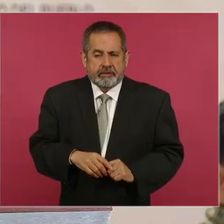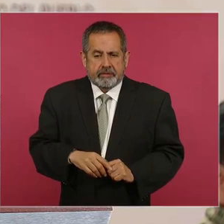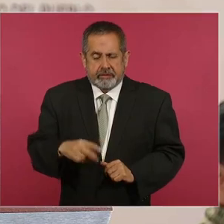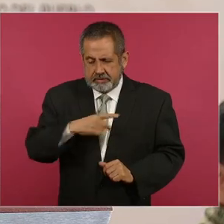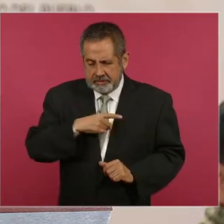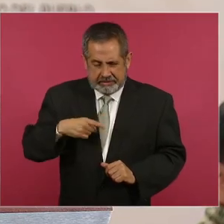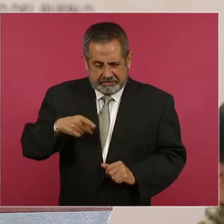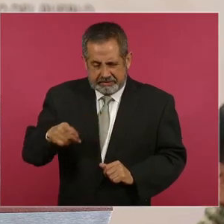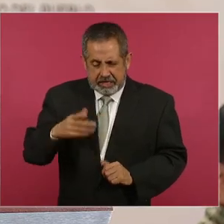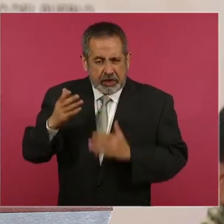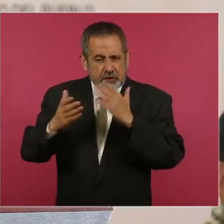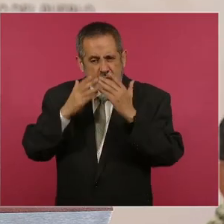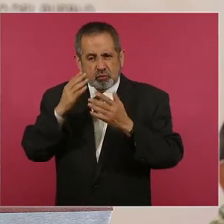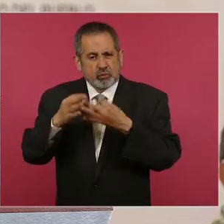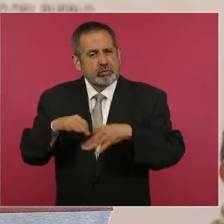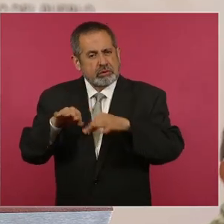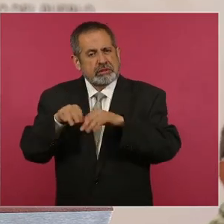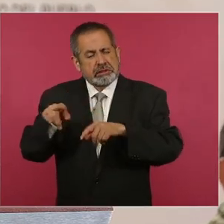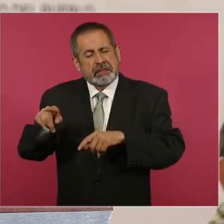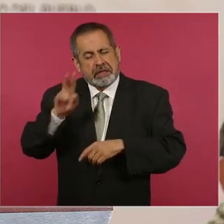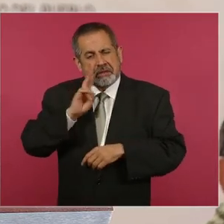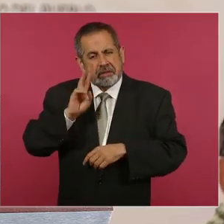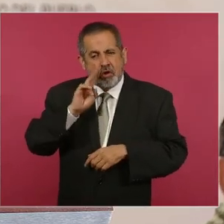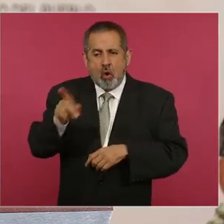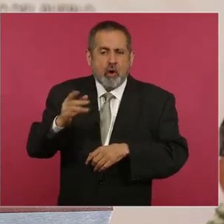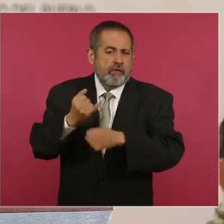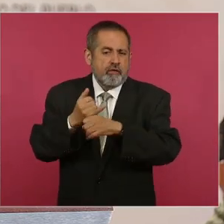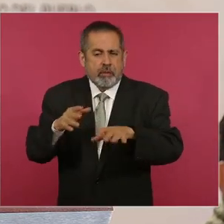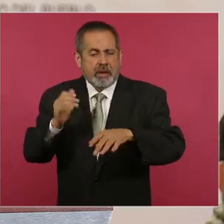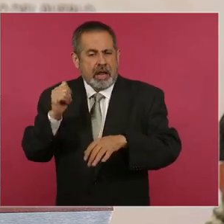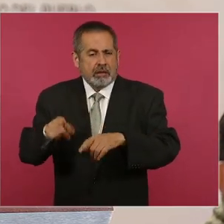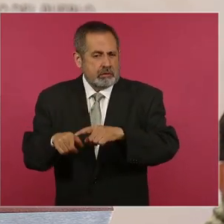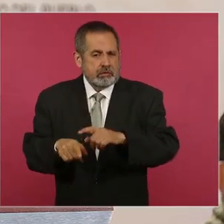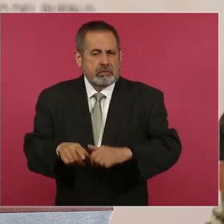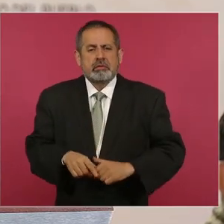tener estudios preliminares o informes,